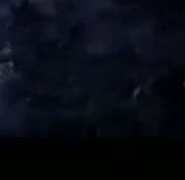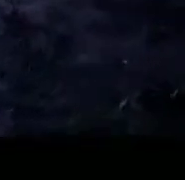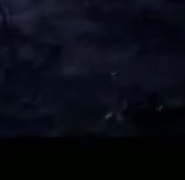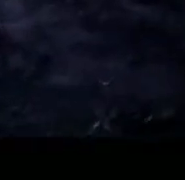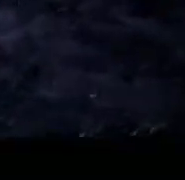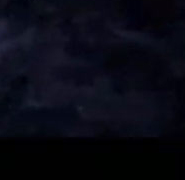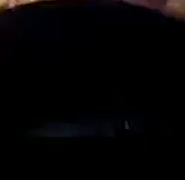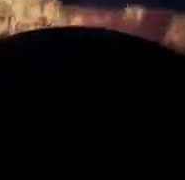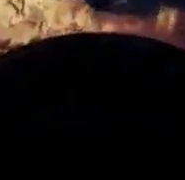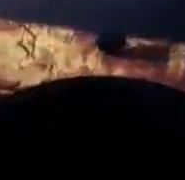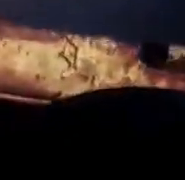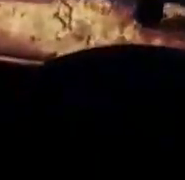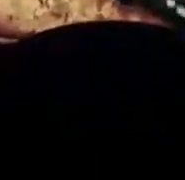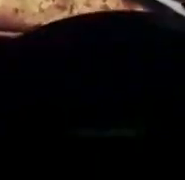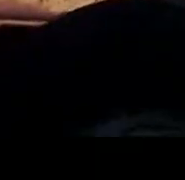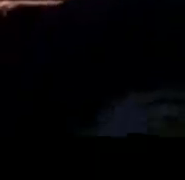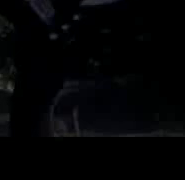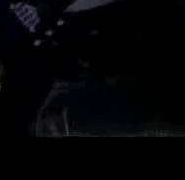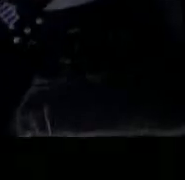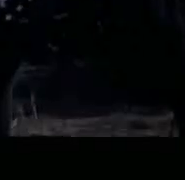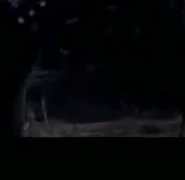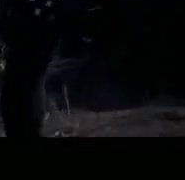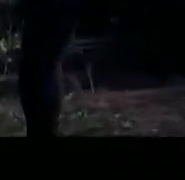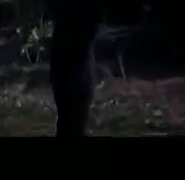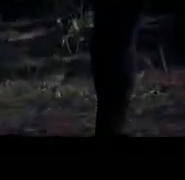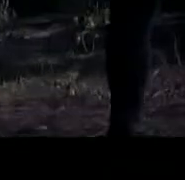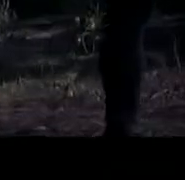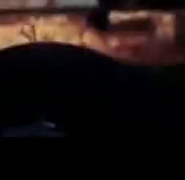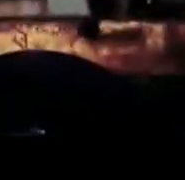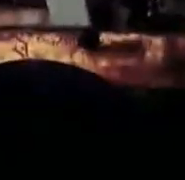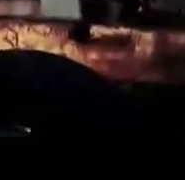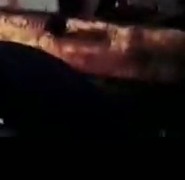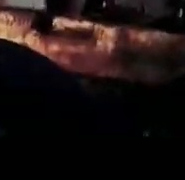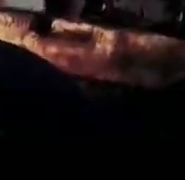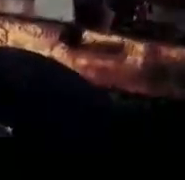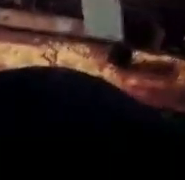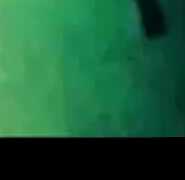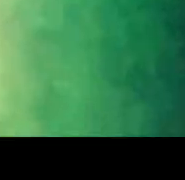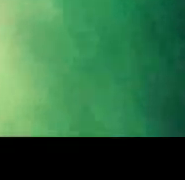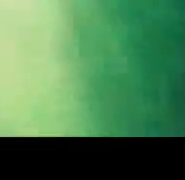dejes que hagan tu plan. Despertar.